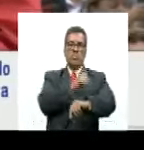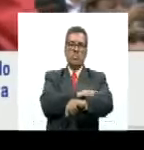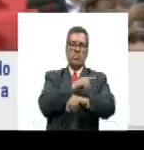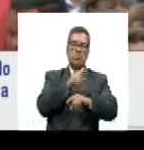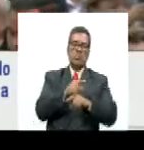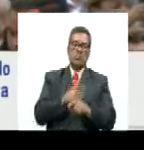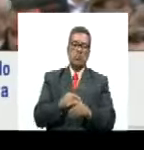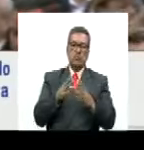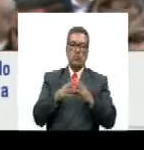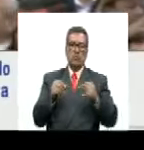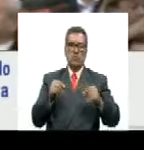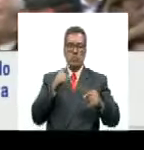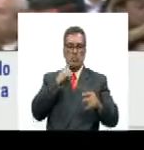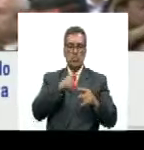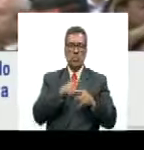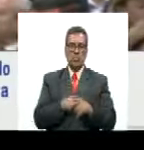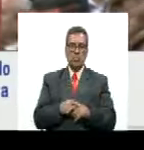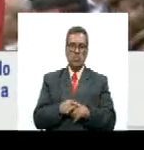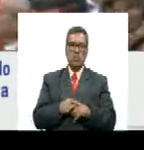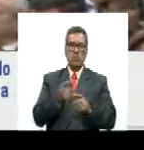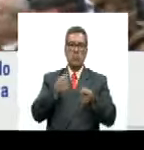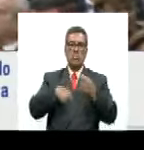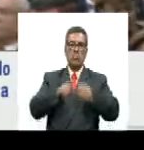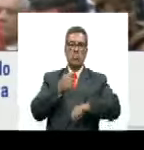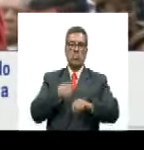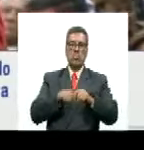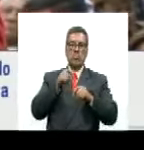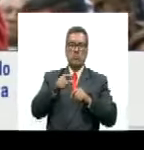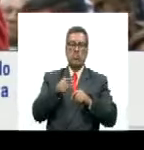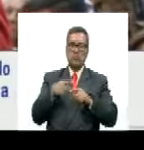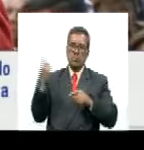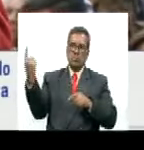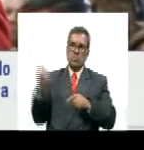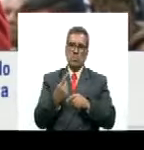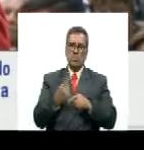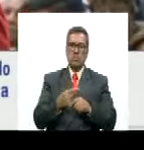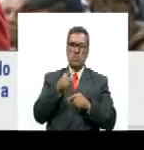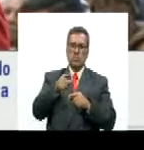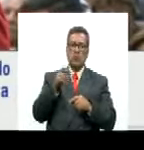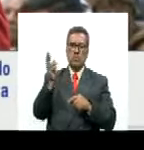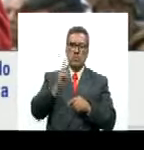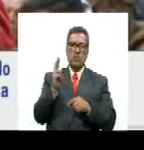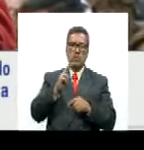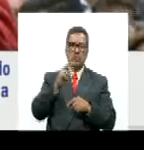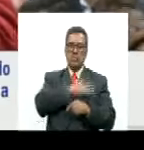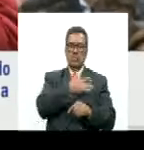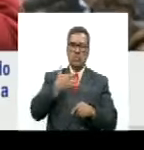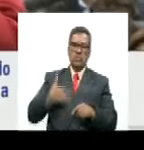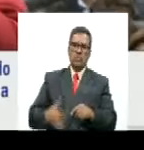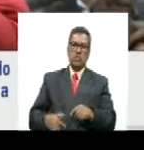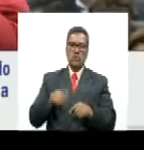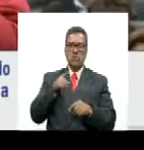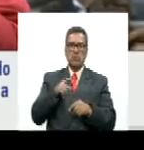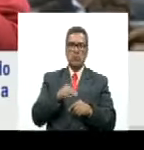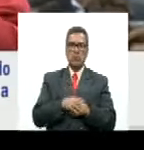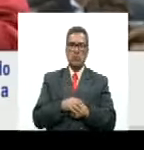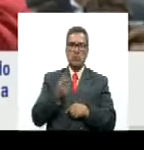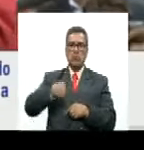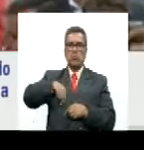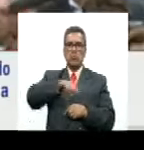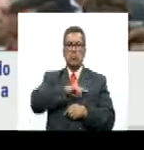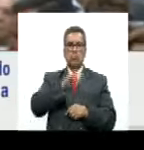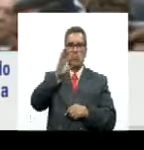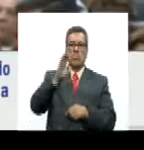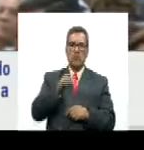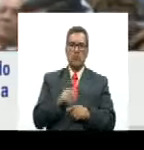y con un mayor impacto las inversiones provenientes de la República Popular China a nuestro país.